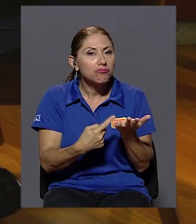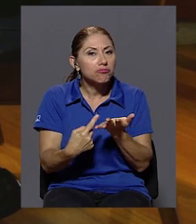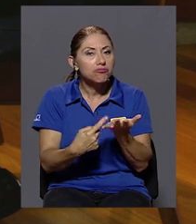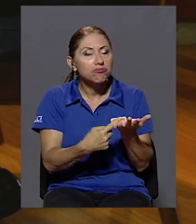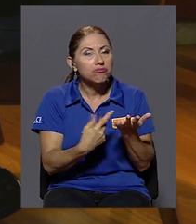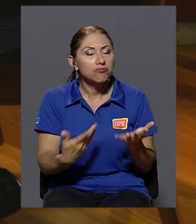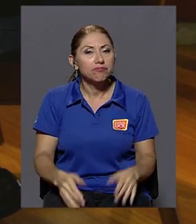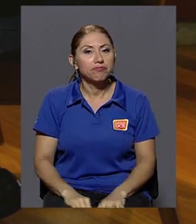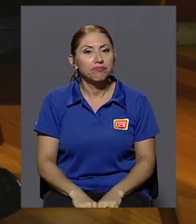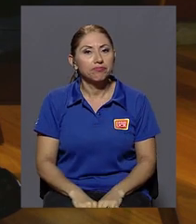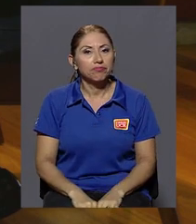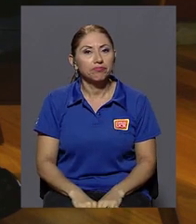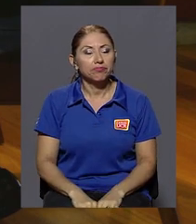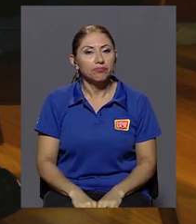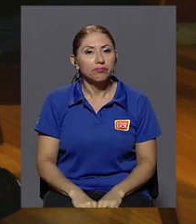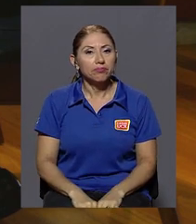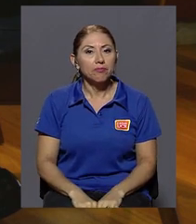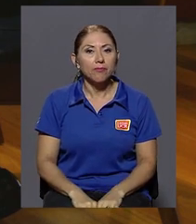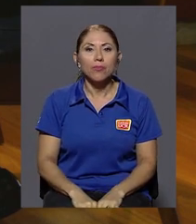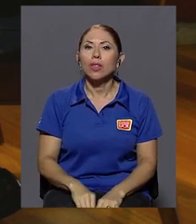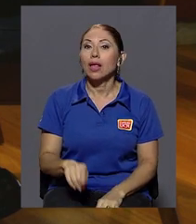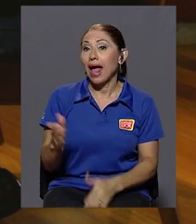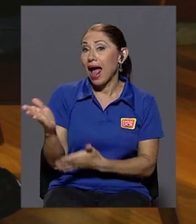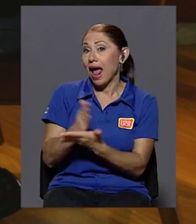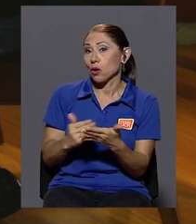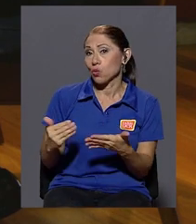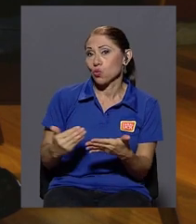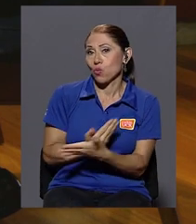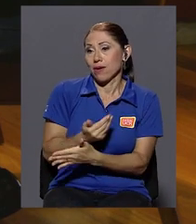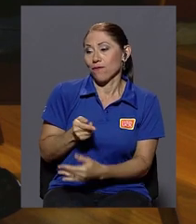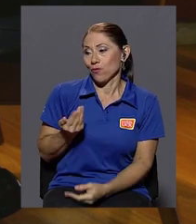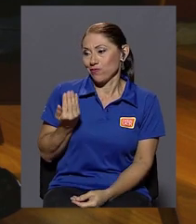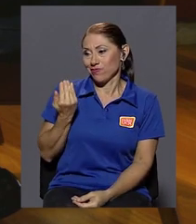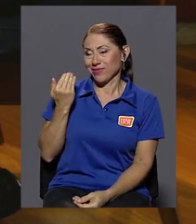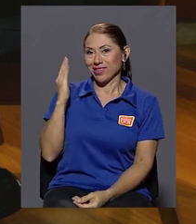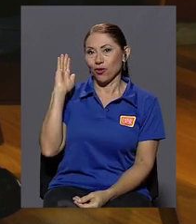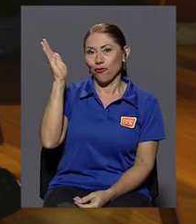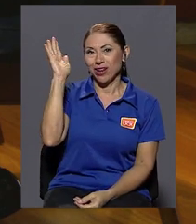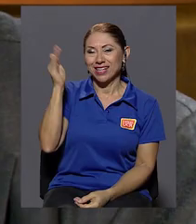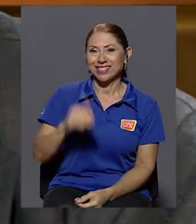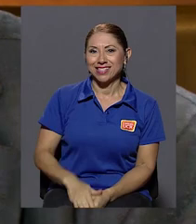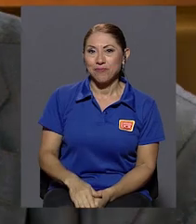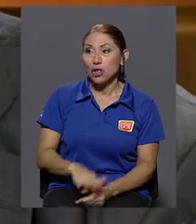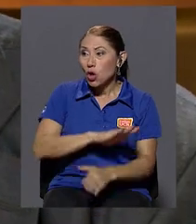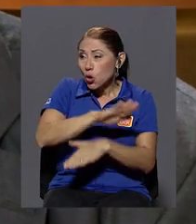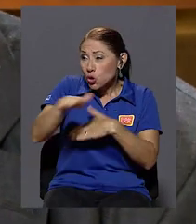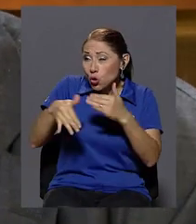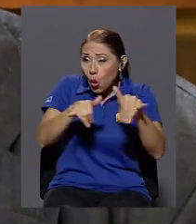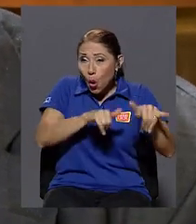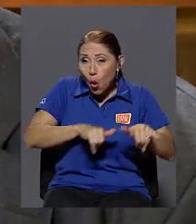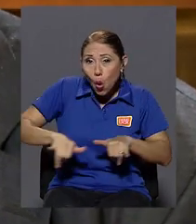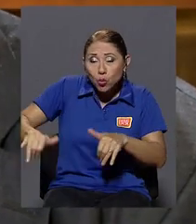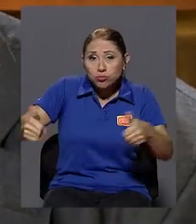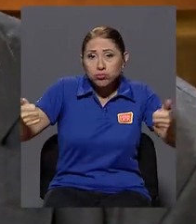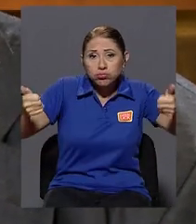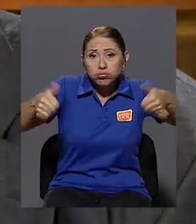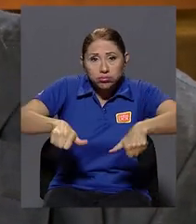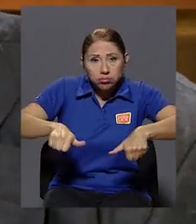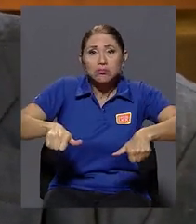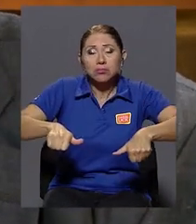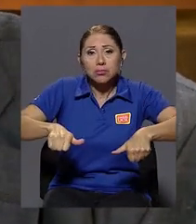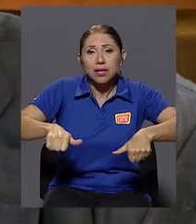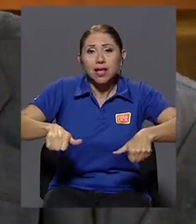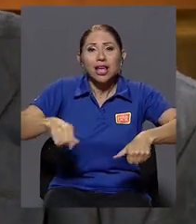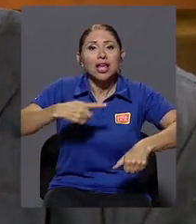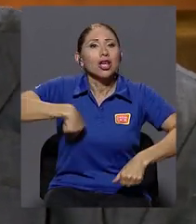llegaron a manifestarse? Una novedad que tuvo esta conferencia fue que de común acuerdo